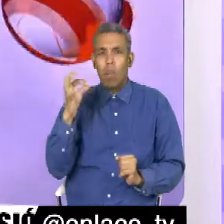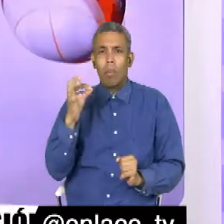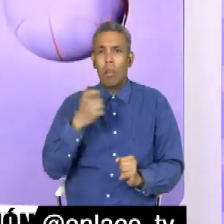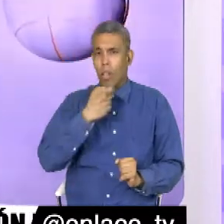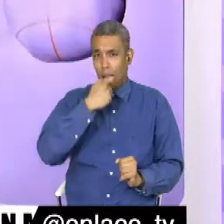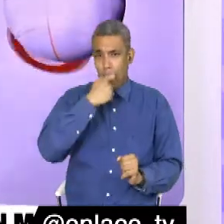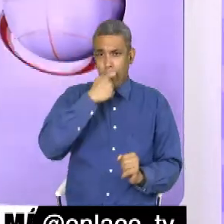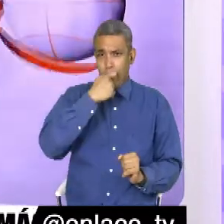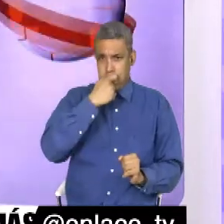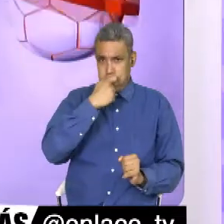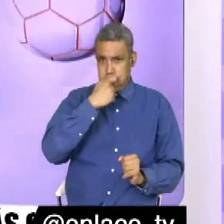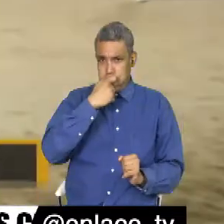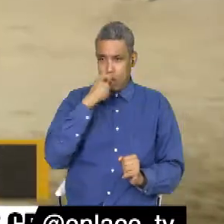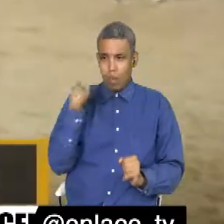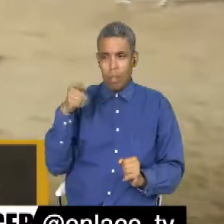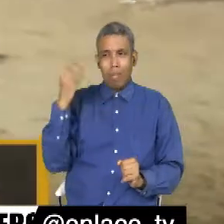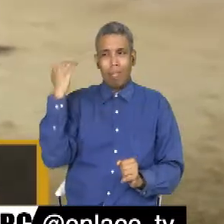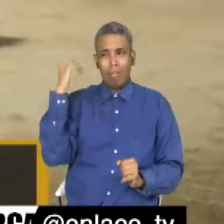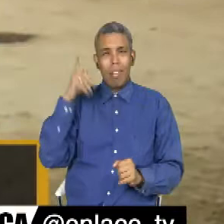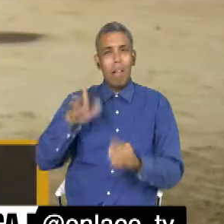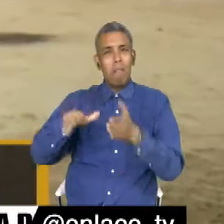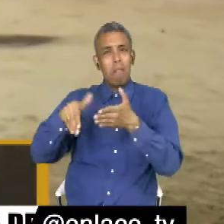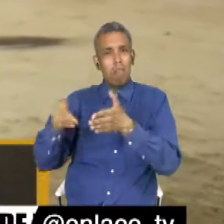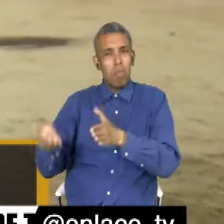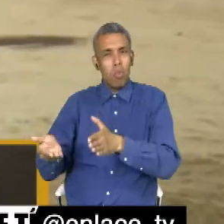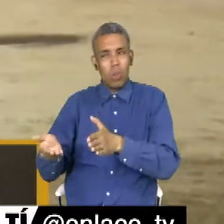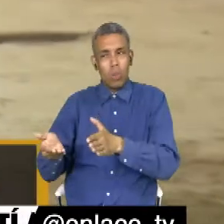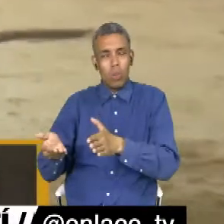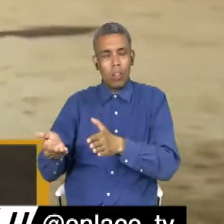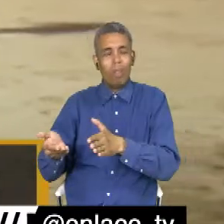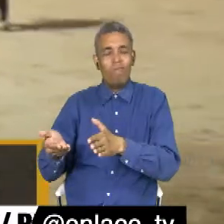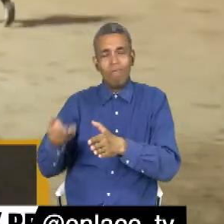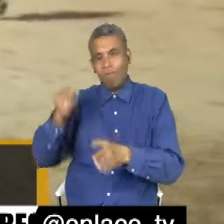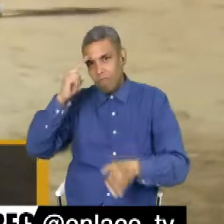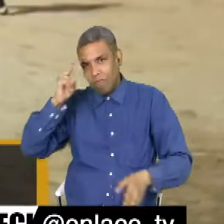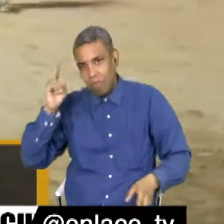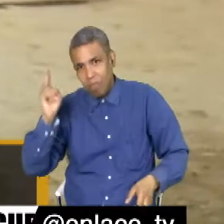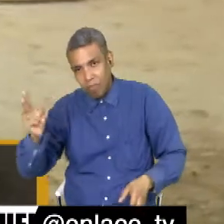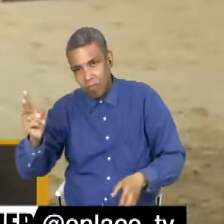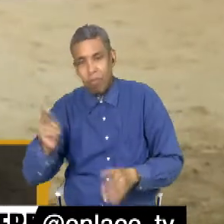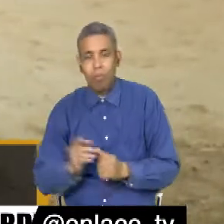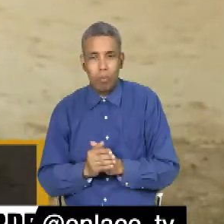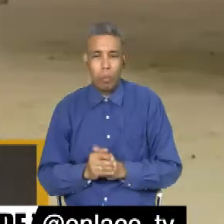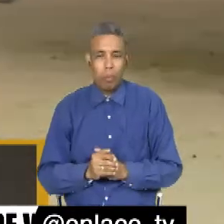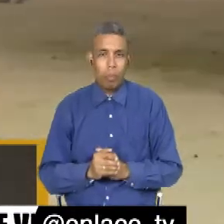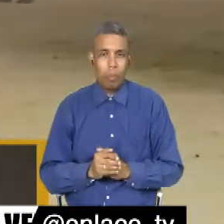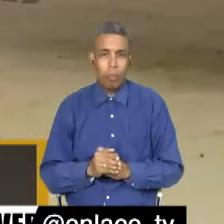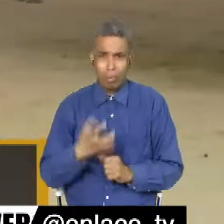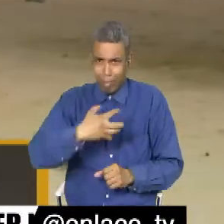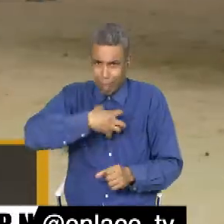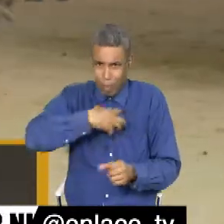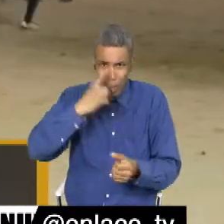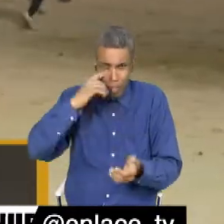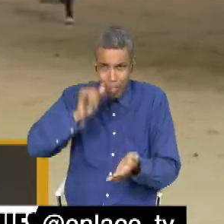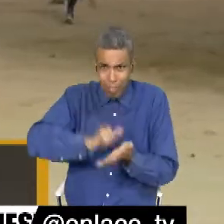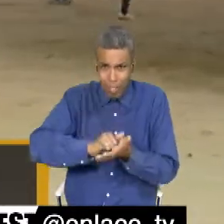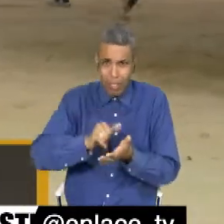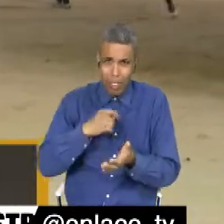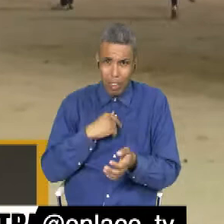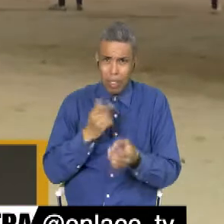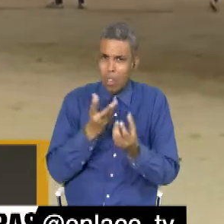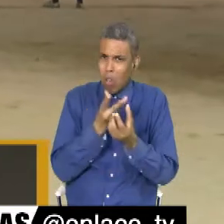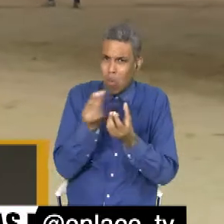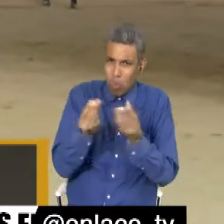trágica. En la cancha del barrio internacional se desarrolla el tercer campeonato de minifútbol Los Panitas, integrado por escoltas,